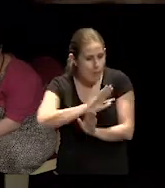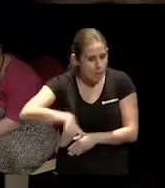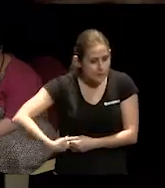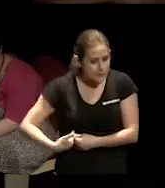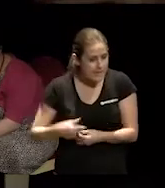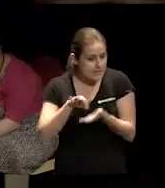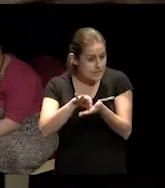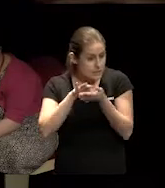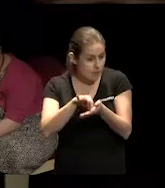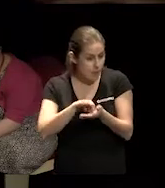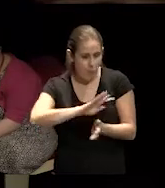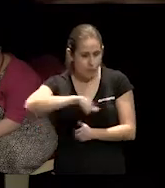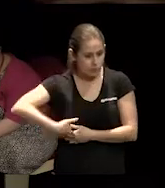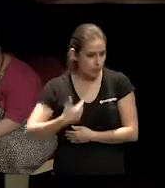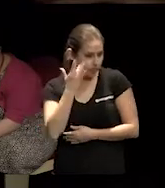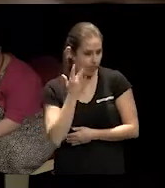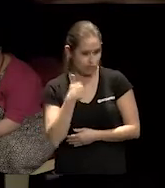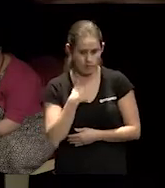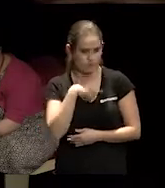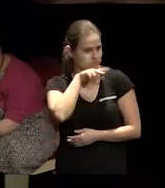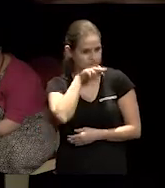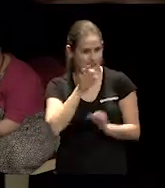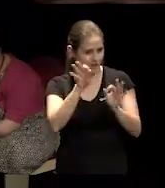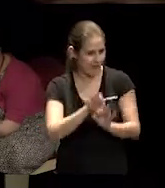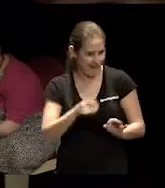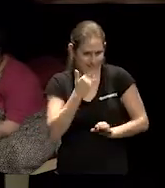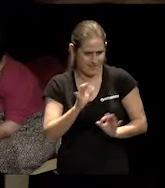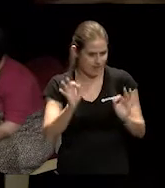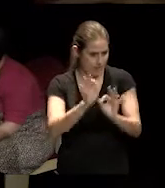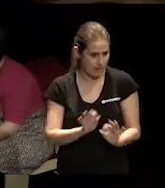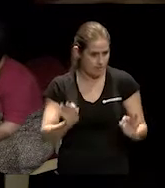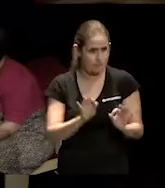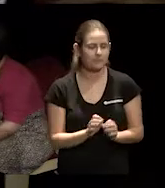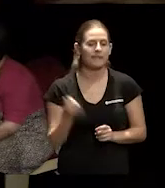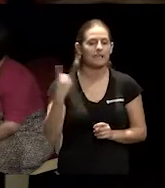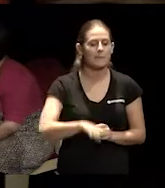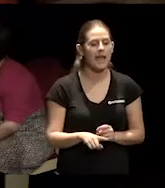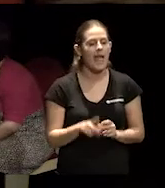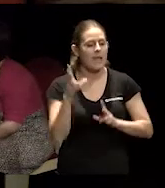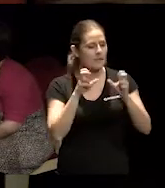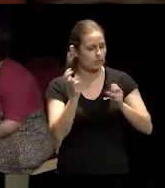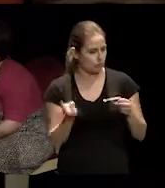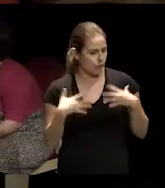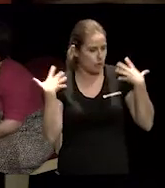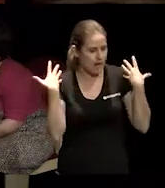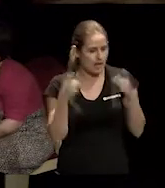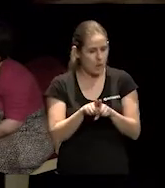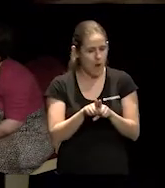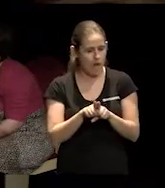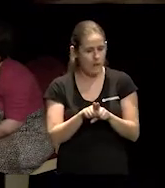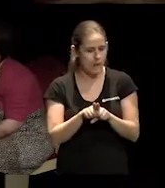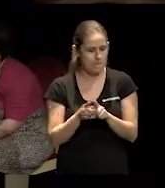Y ocurrió algo de lo que hablaban las compañeras de expresión corporal también, que empezó a crearse como una especie de comunicación